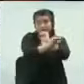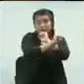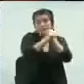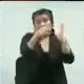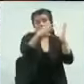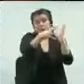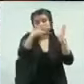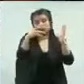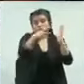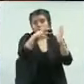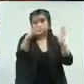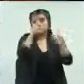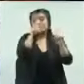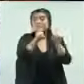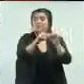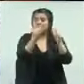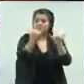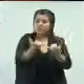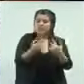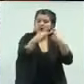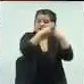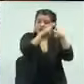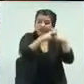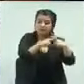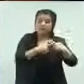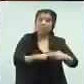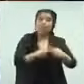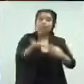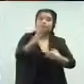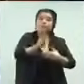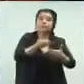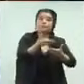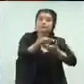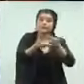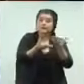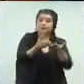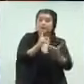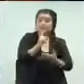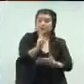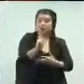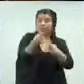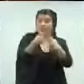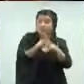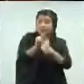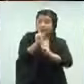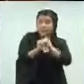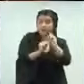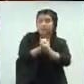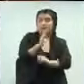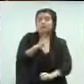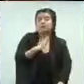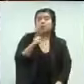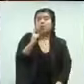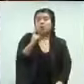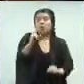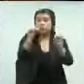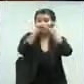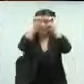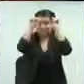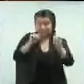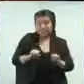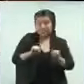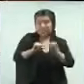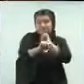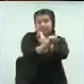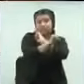reparado técnicamente los que se han podido para poder dar los servicios. Recordarán que a principios de año había un rayos X en el aeropuerto La Aurora.